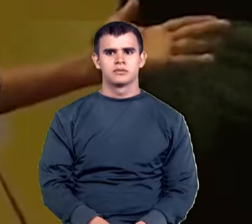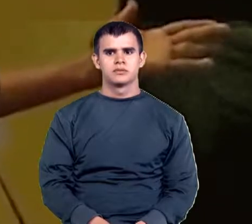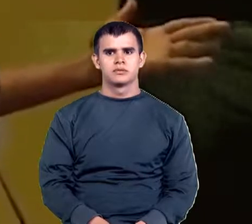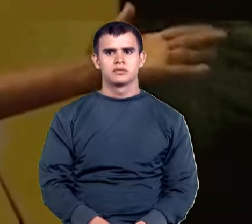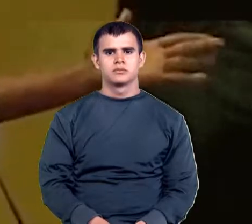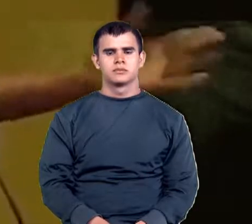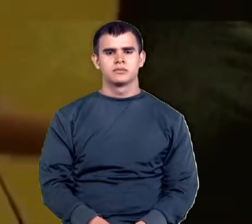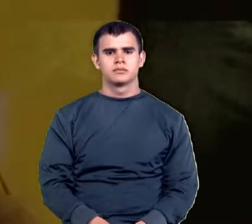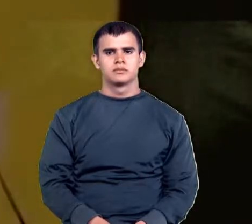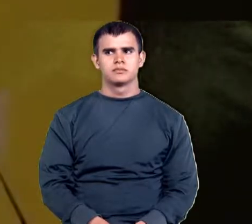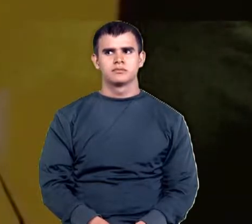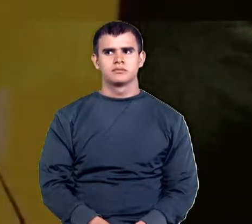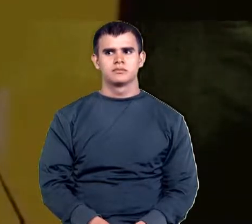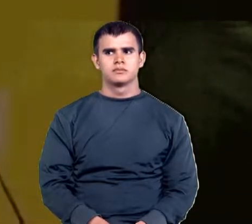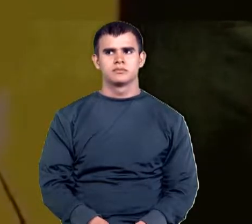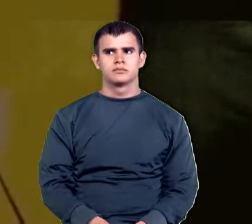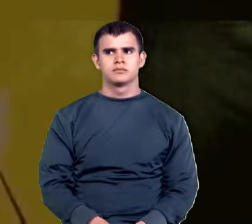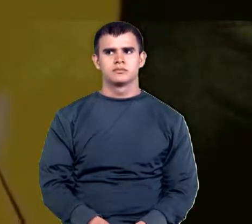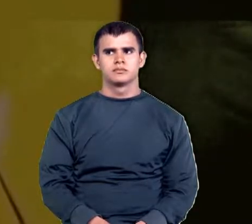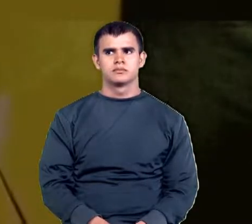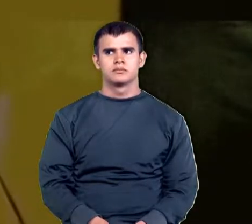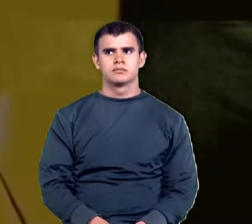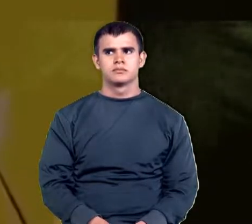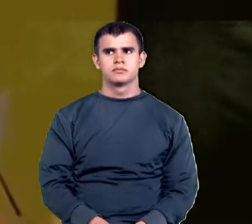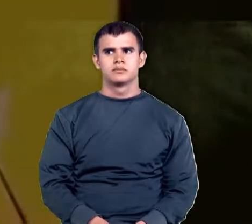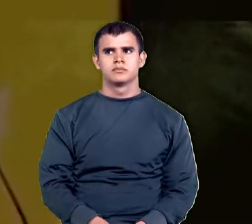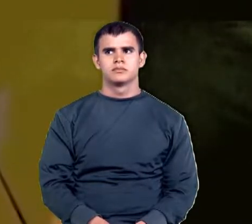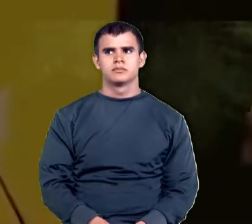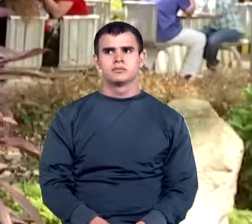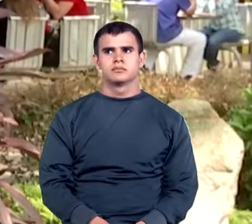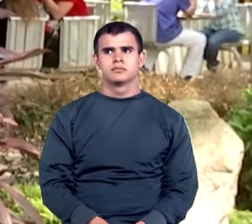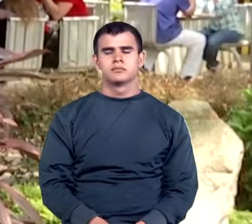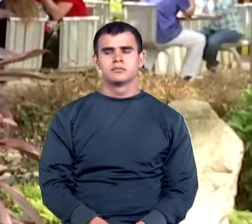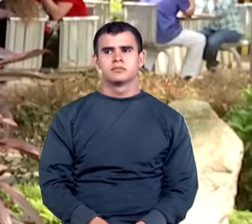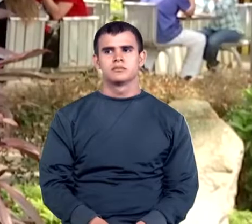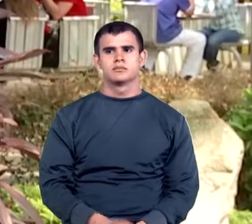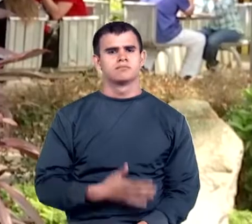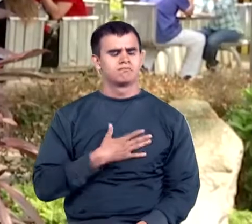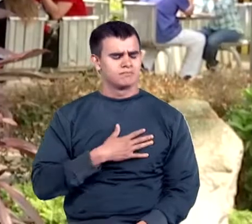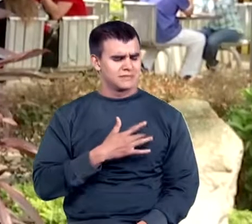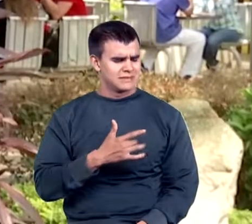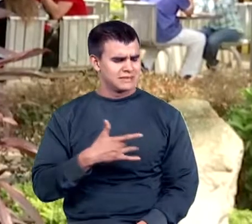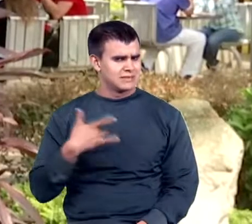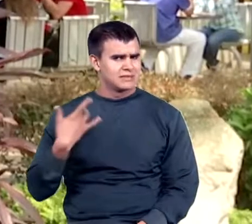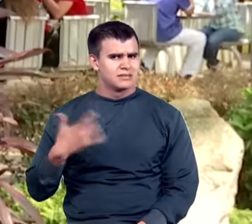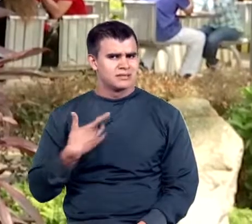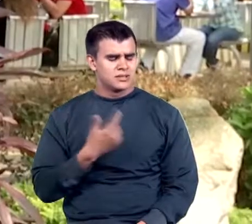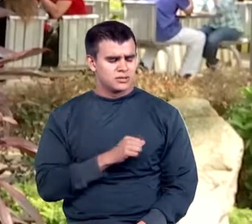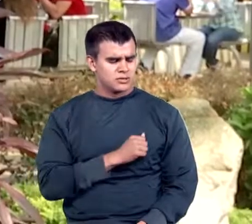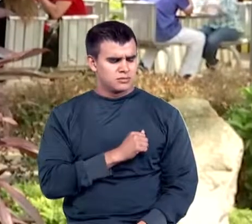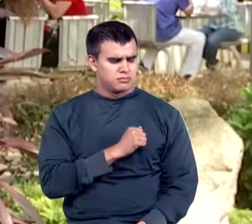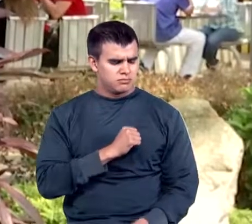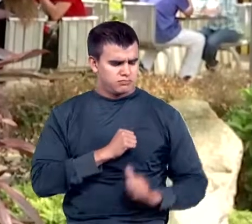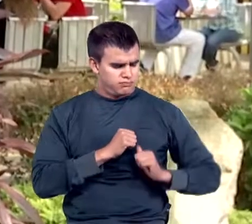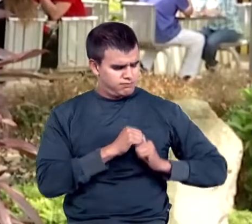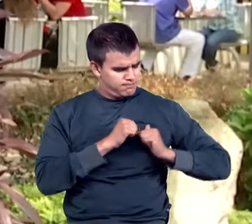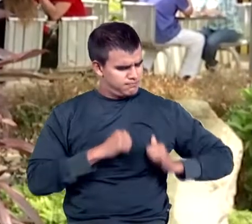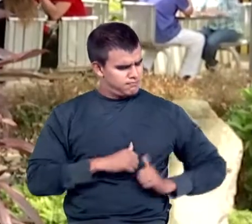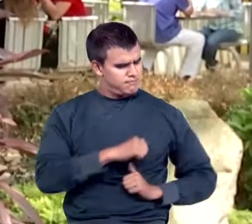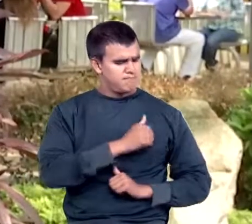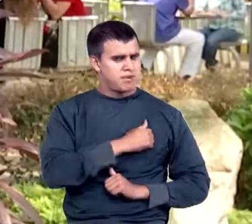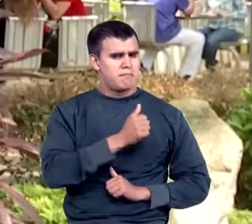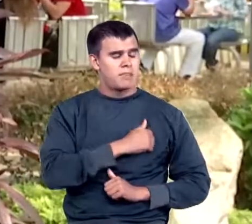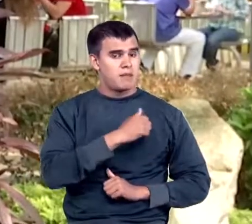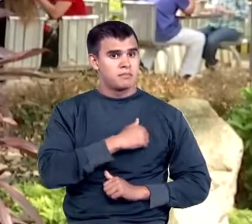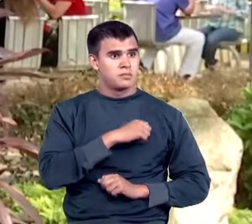Tumaco, en Yarecón, en Guapilla, en Chiriquí, con Petrón, en el corazón se acelera, pues siempre tiene que... Si